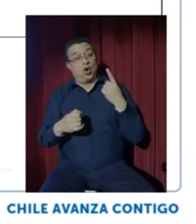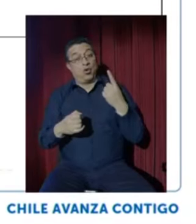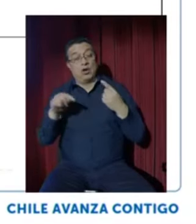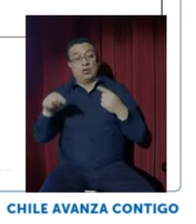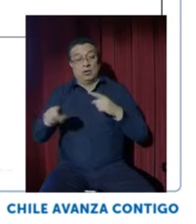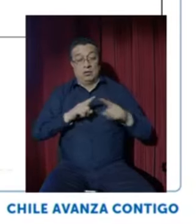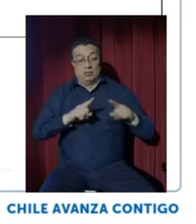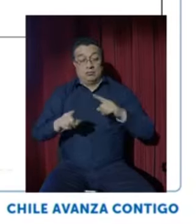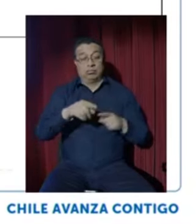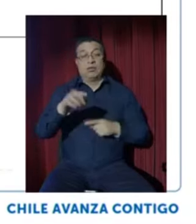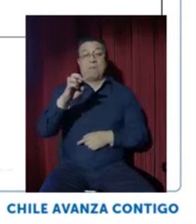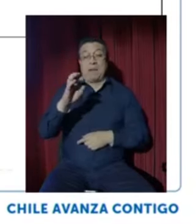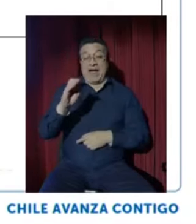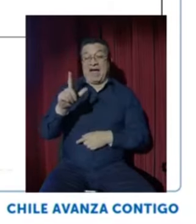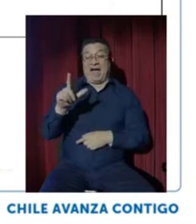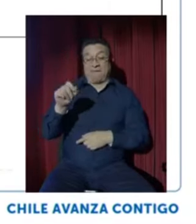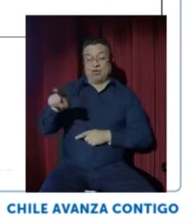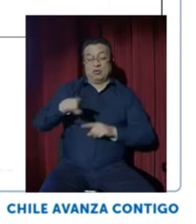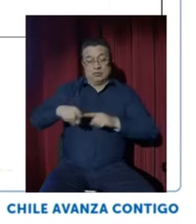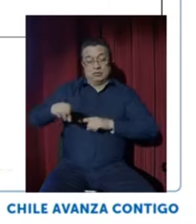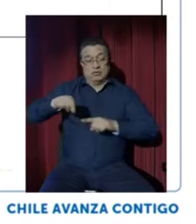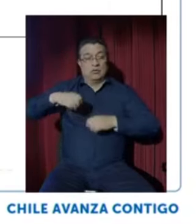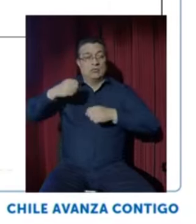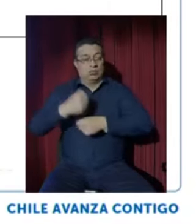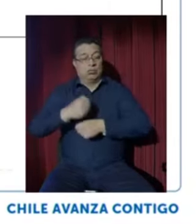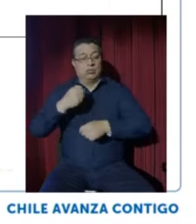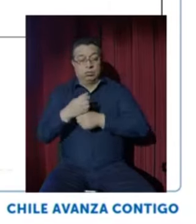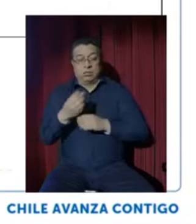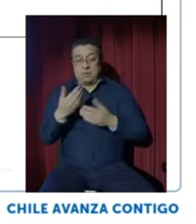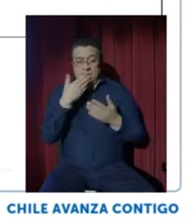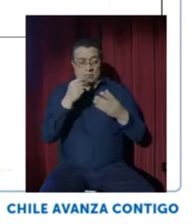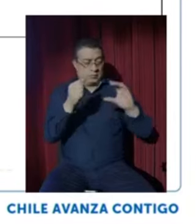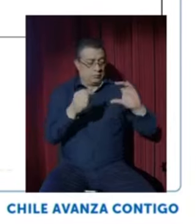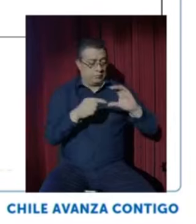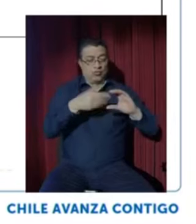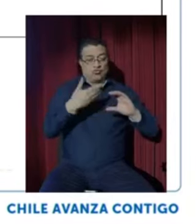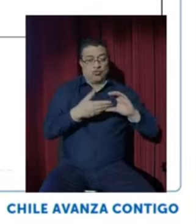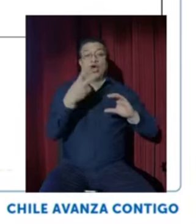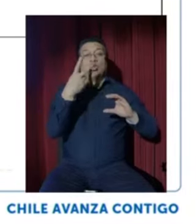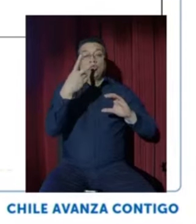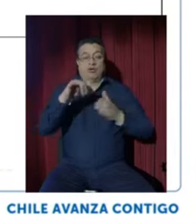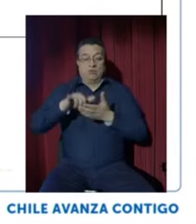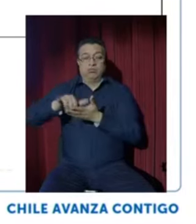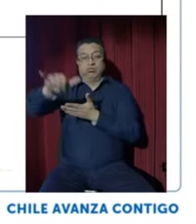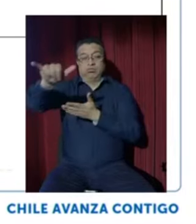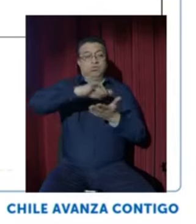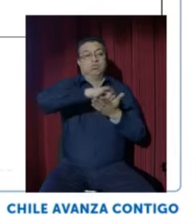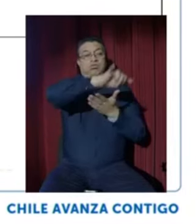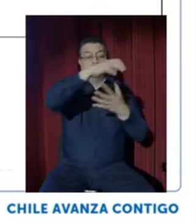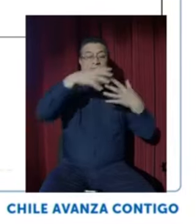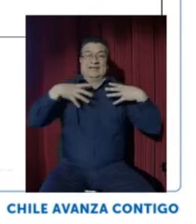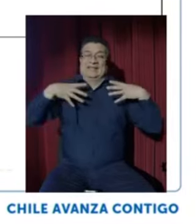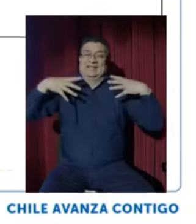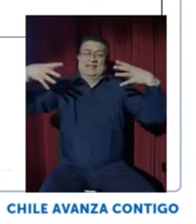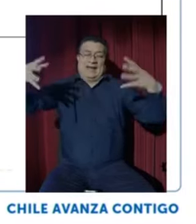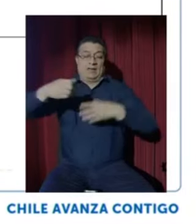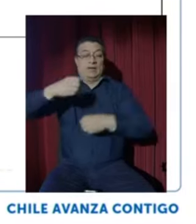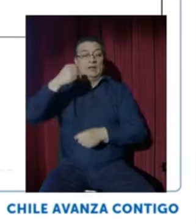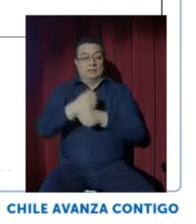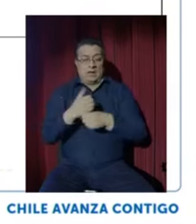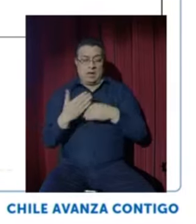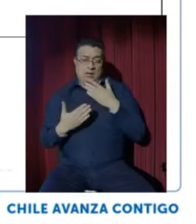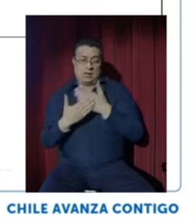gestión de Don Pablo y la optimización ahí de los de los recursos se pudo tener dos aviones tanqueros operando desde muy temprano